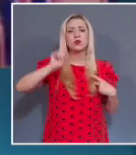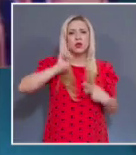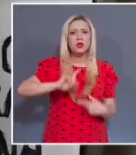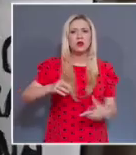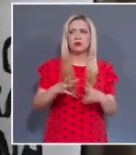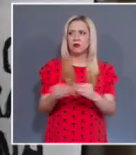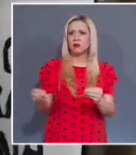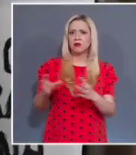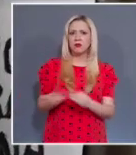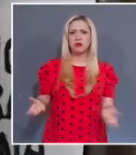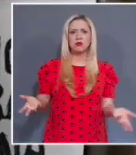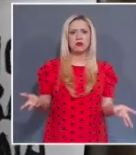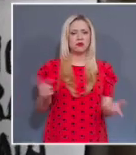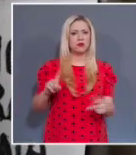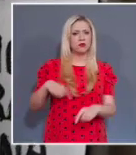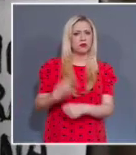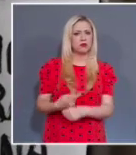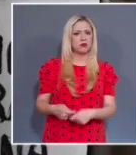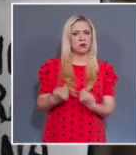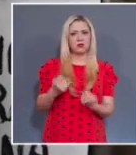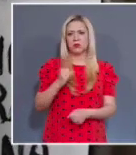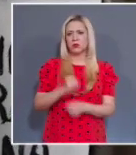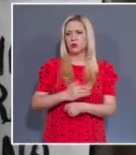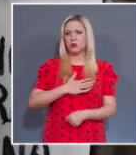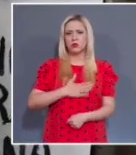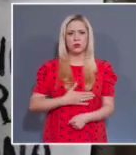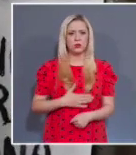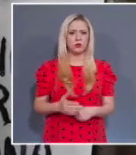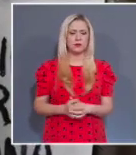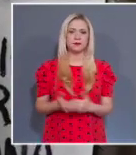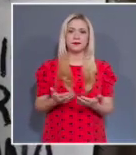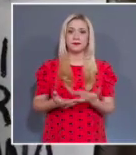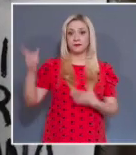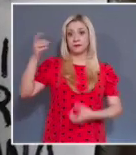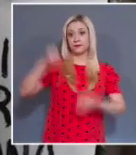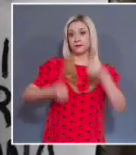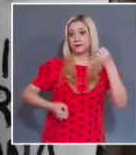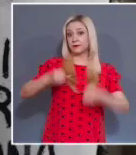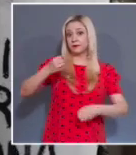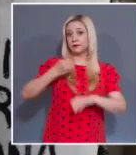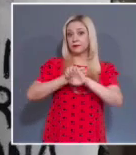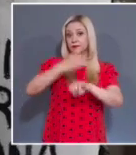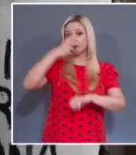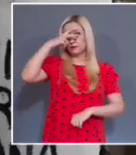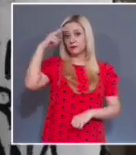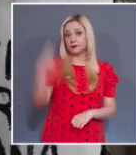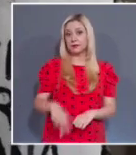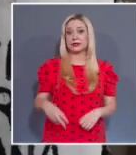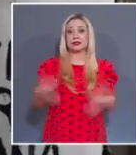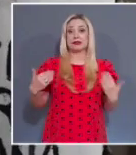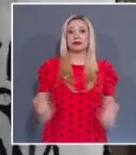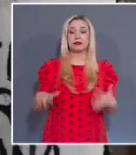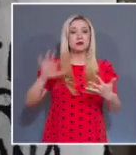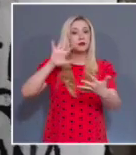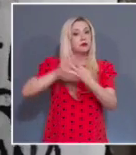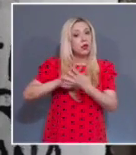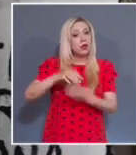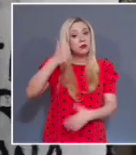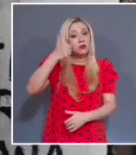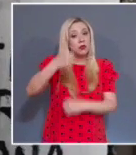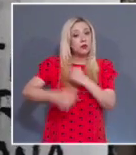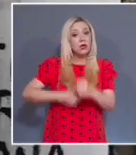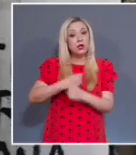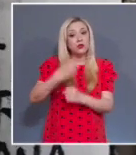violador. De acuerdo con el Poder Judicial del Estado de México, se impuso una prisión de 6 años 2 meses y